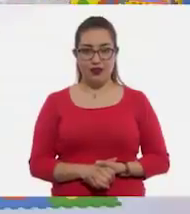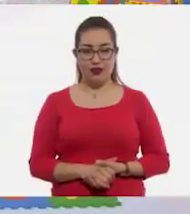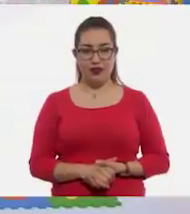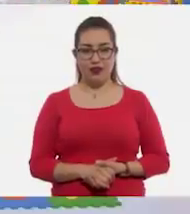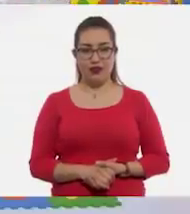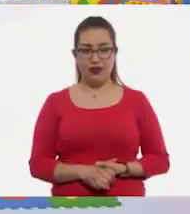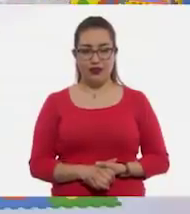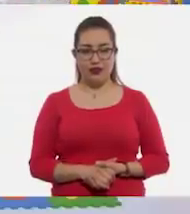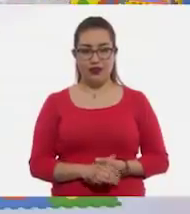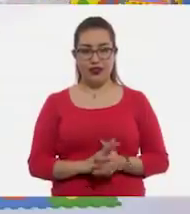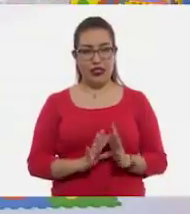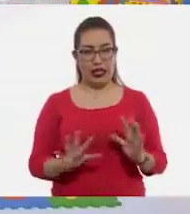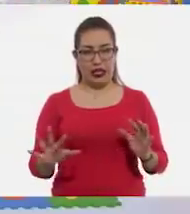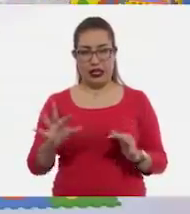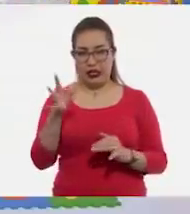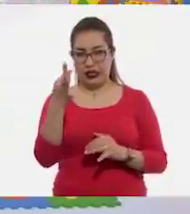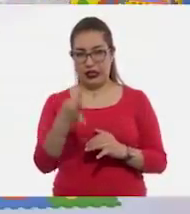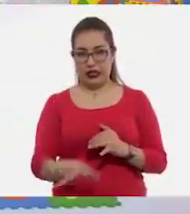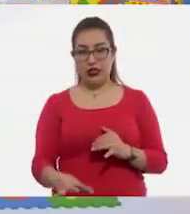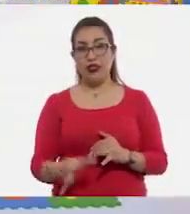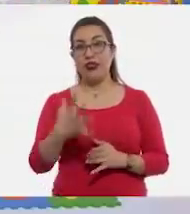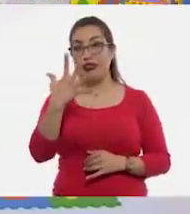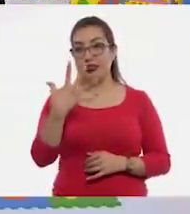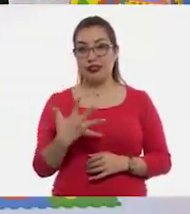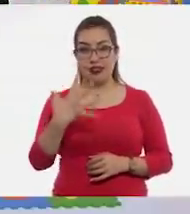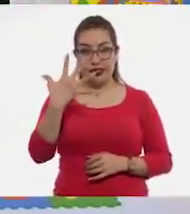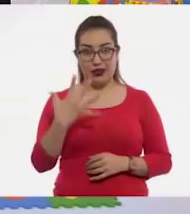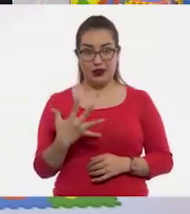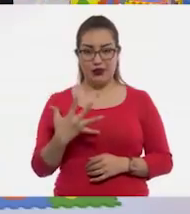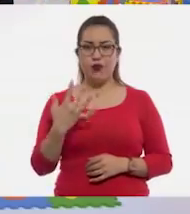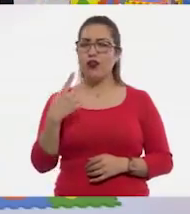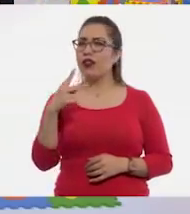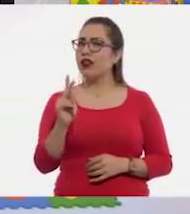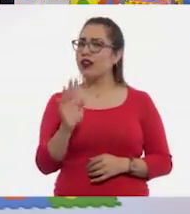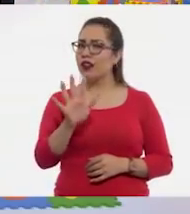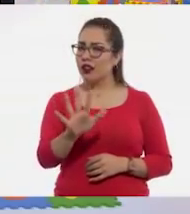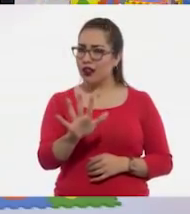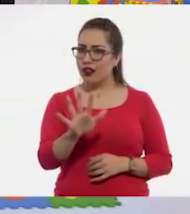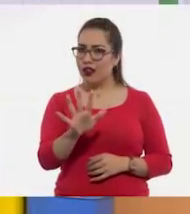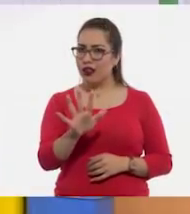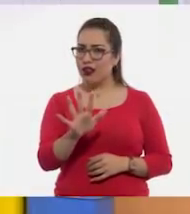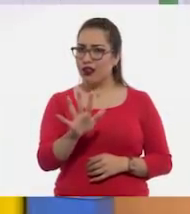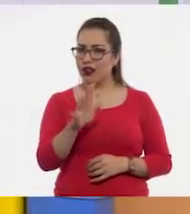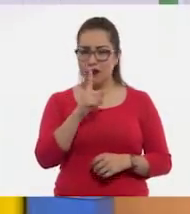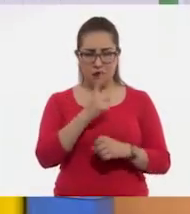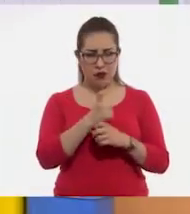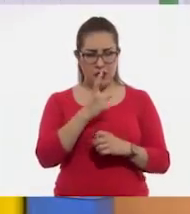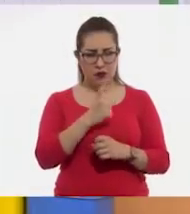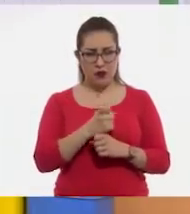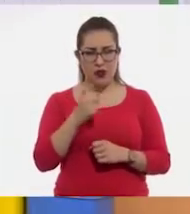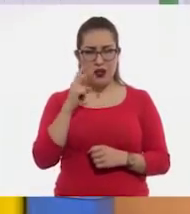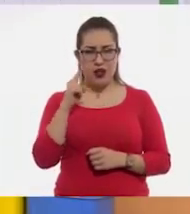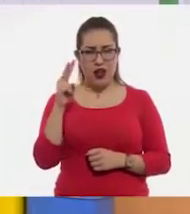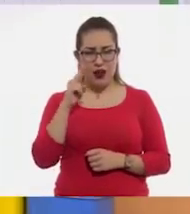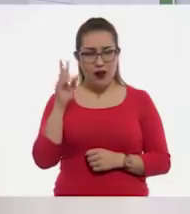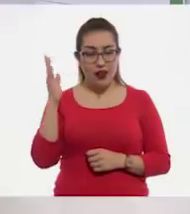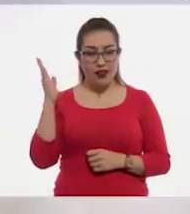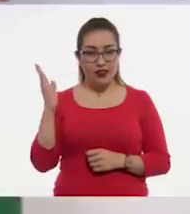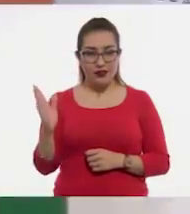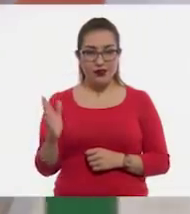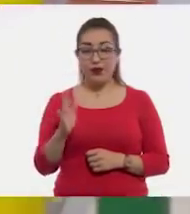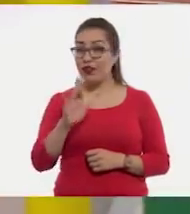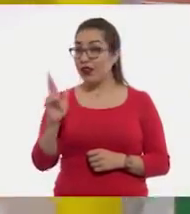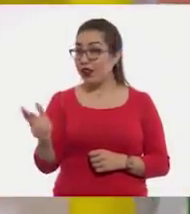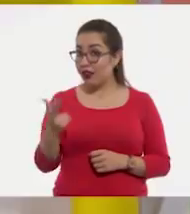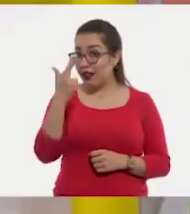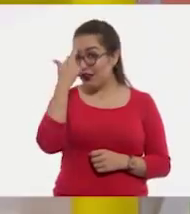Y finalmente, la última. 5. Ah, pero antes de presumir que ya terminamos nuestra labor,